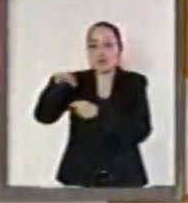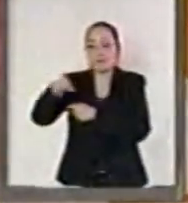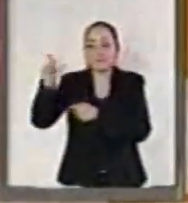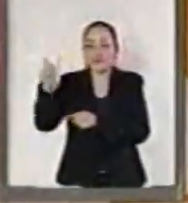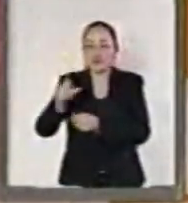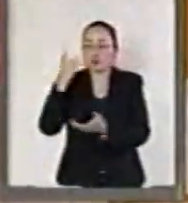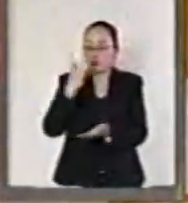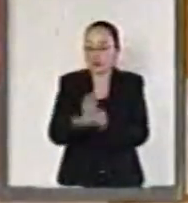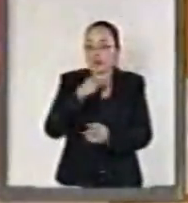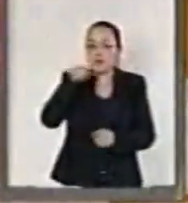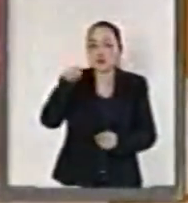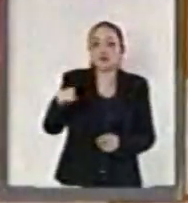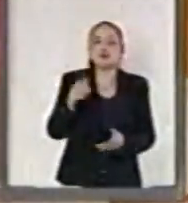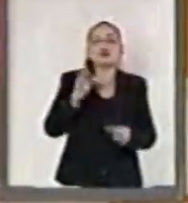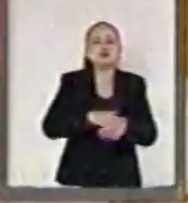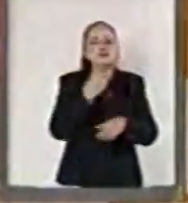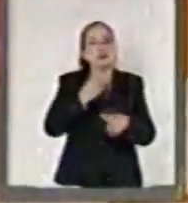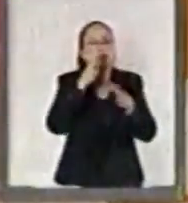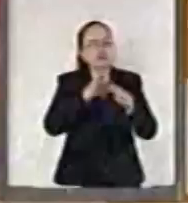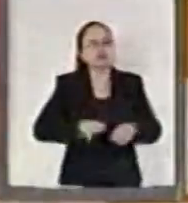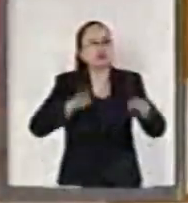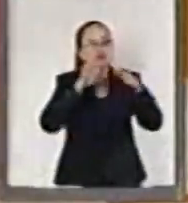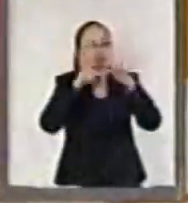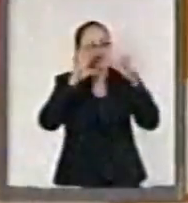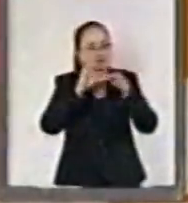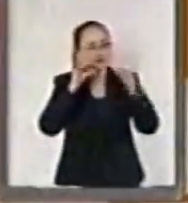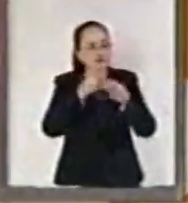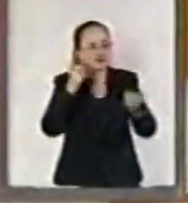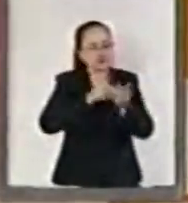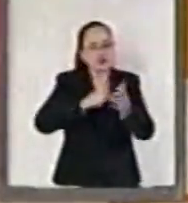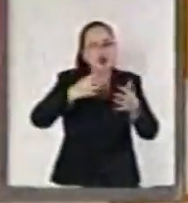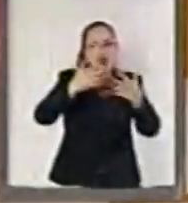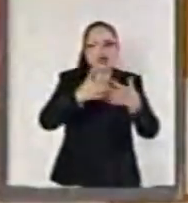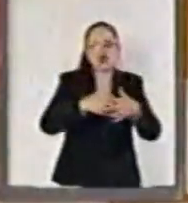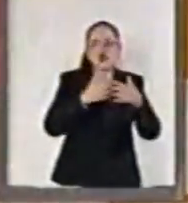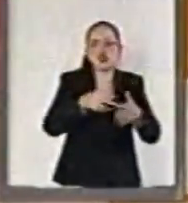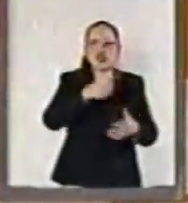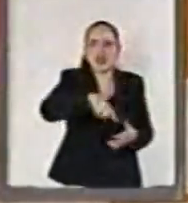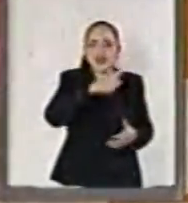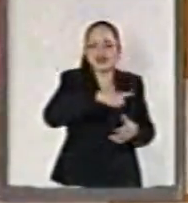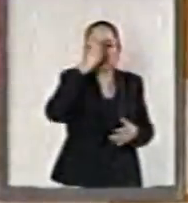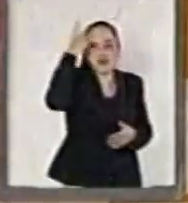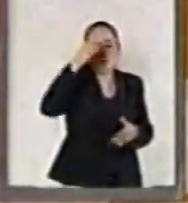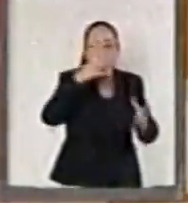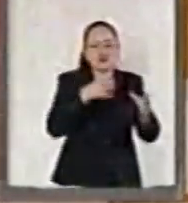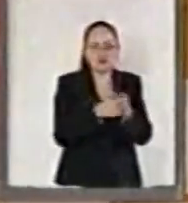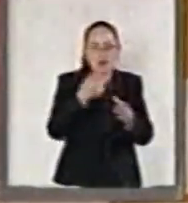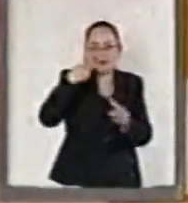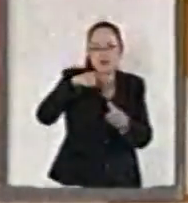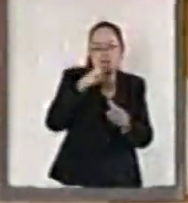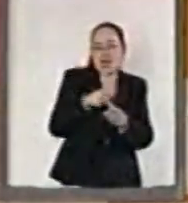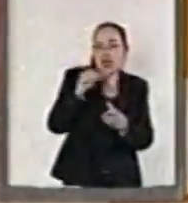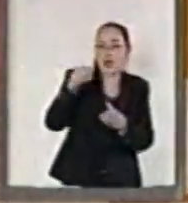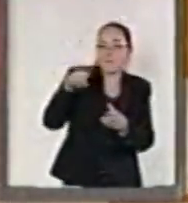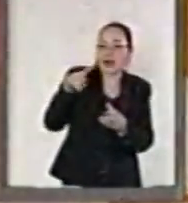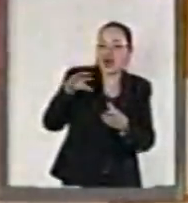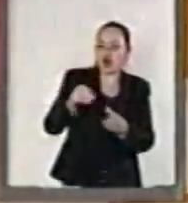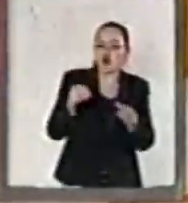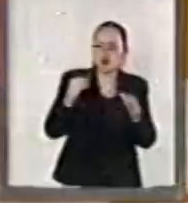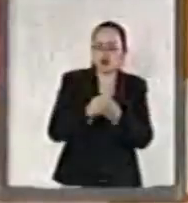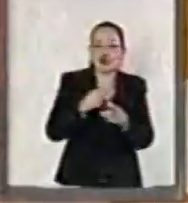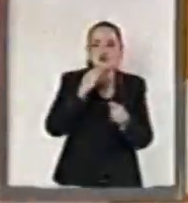y explicable que los industriales estén analizando ampararse contra este